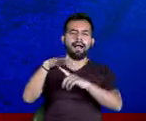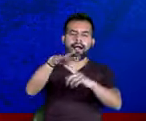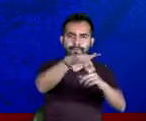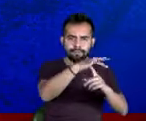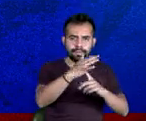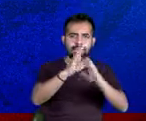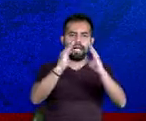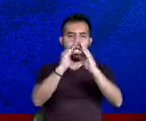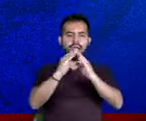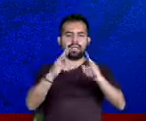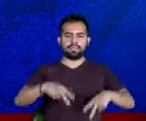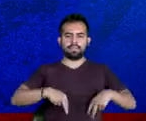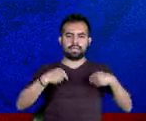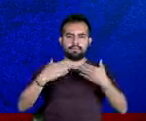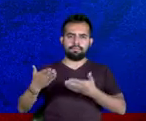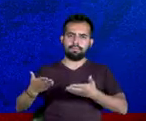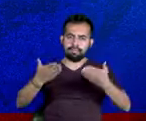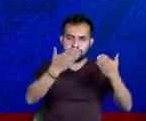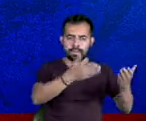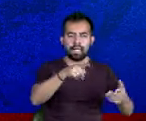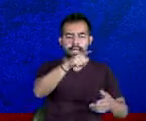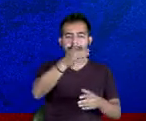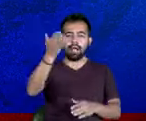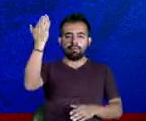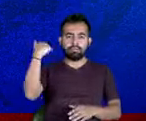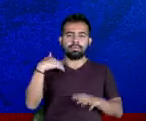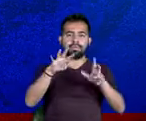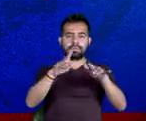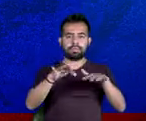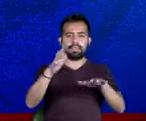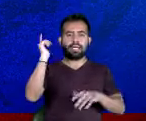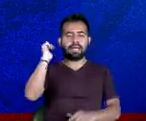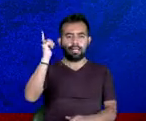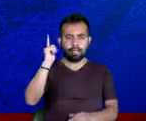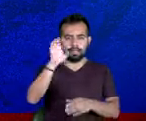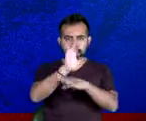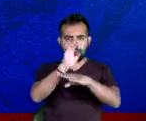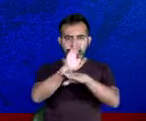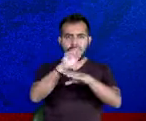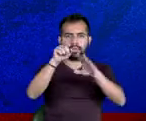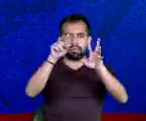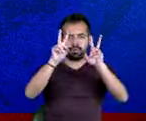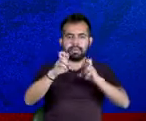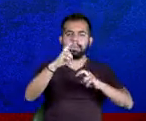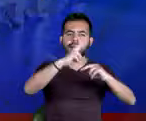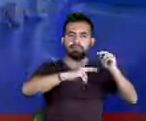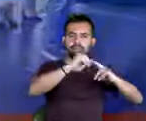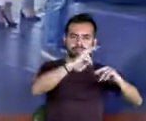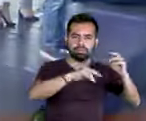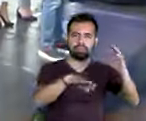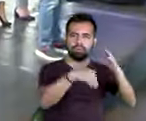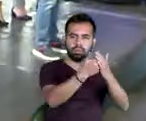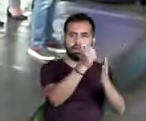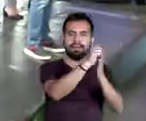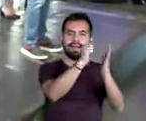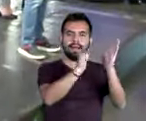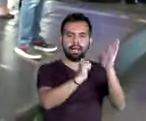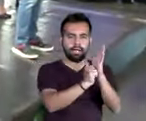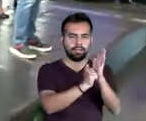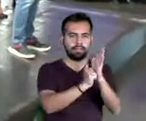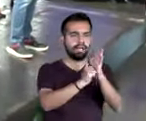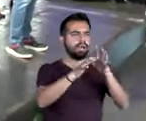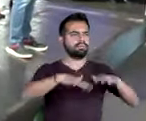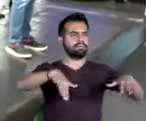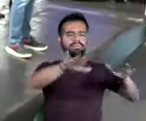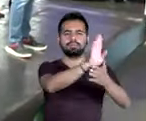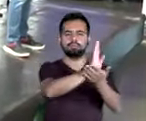universitaria e investigación educativa. Lideró el equipo del Ecuador que participó en el proceso de construcción y redacción de la nueva agenda urbana. Recuerden